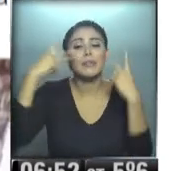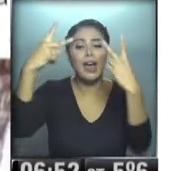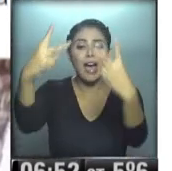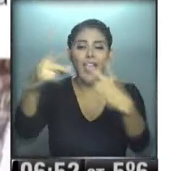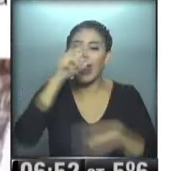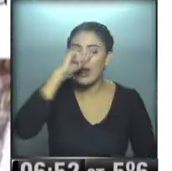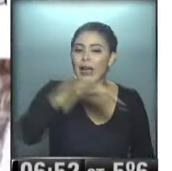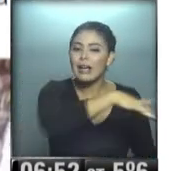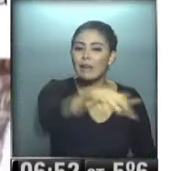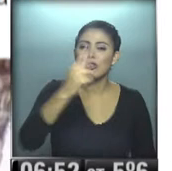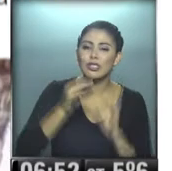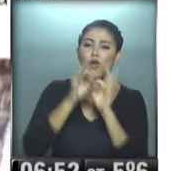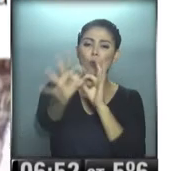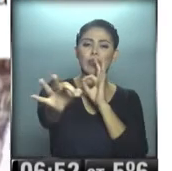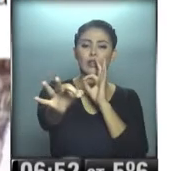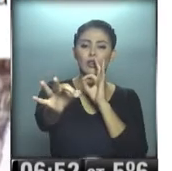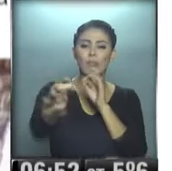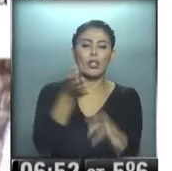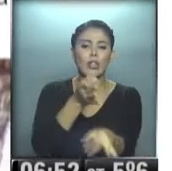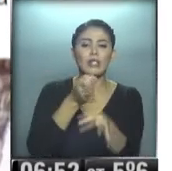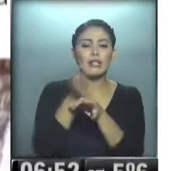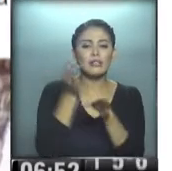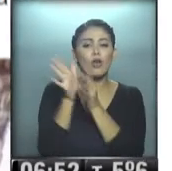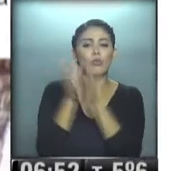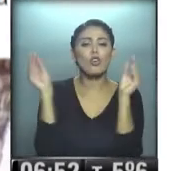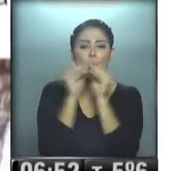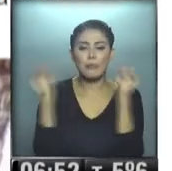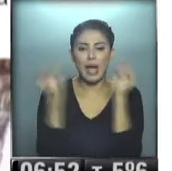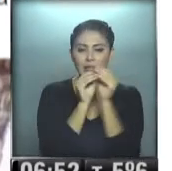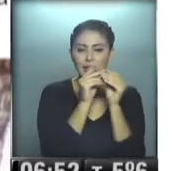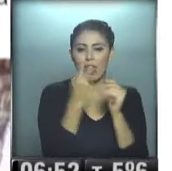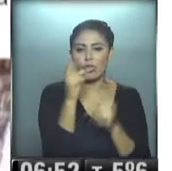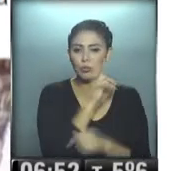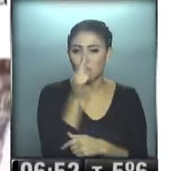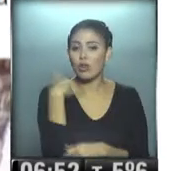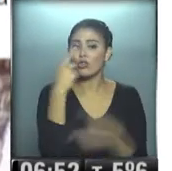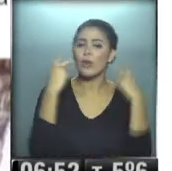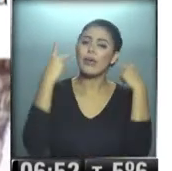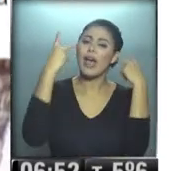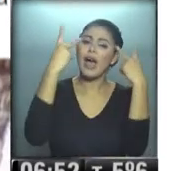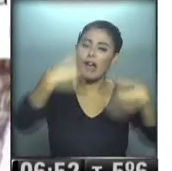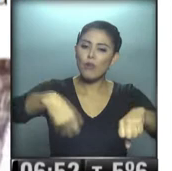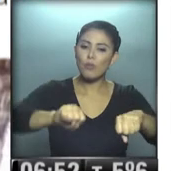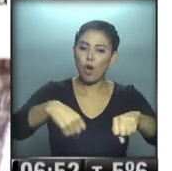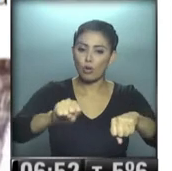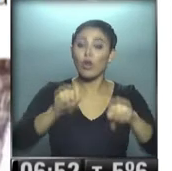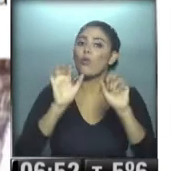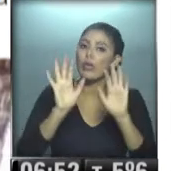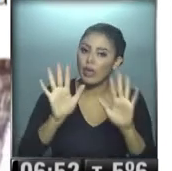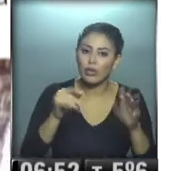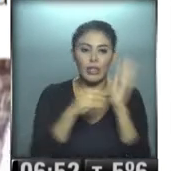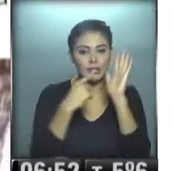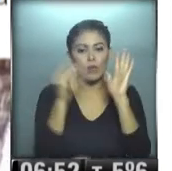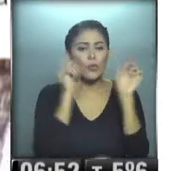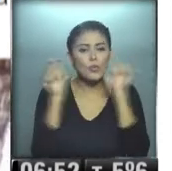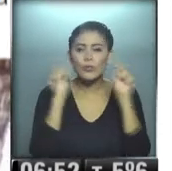al campo, 50 kilómetros, para dar clase con mis compañeras Lucrecia y Erika. Nosotros viajamos en moto. Cuidado. Muchos